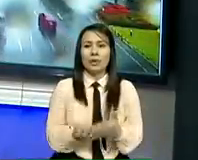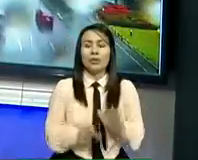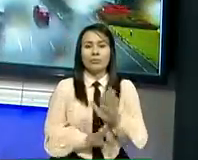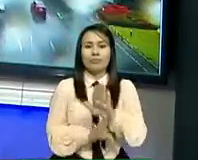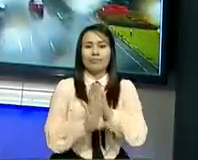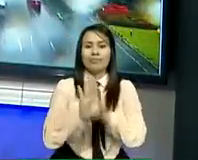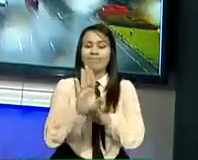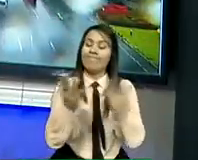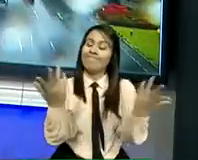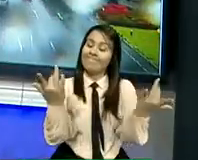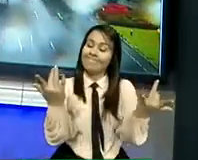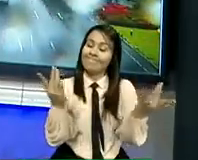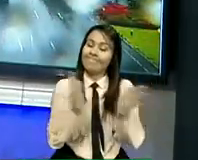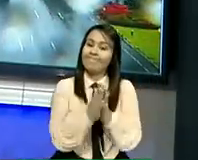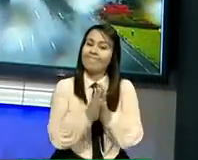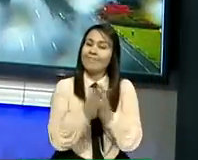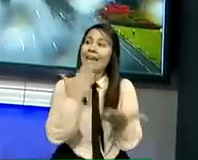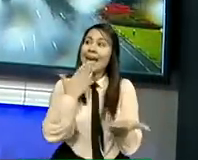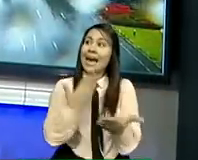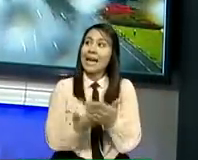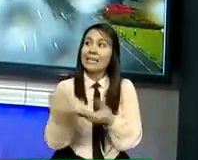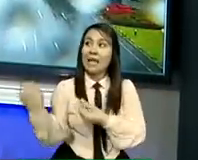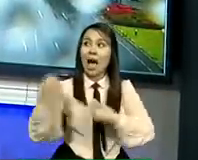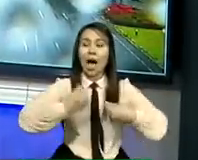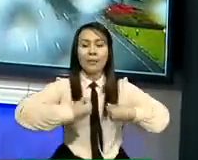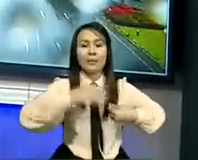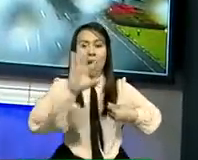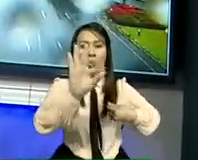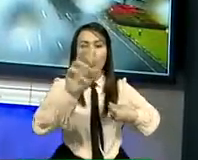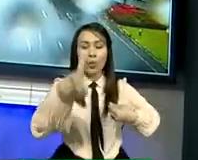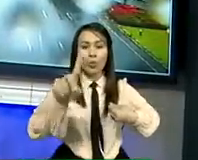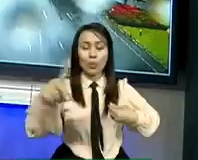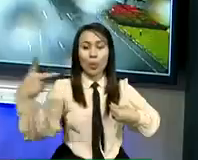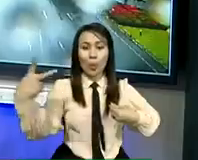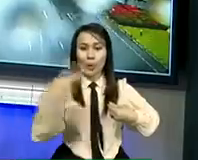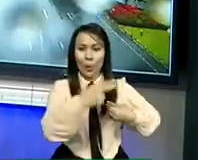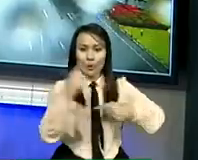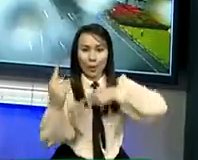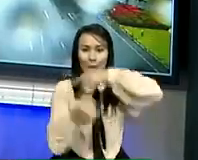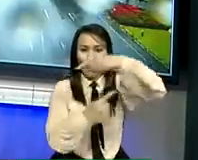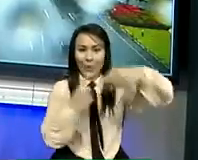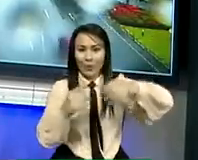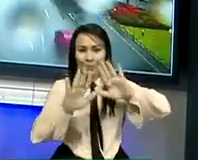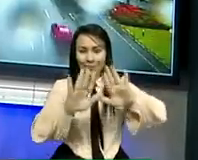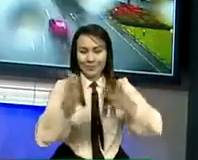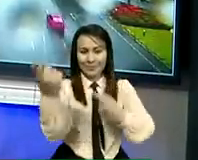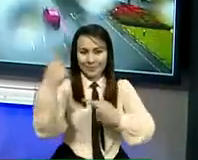desarrollo. Gracias, EQ911. Nos vamos a un corte. Regresamos